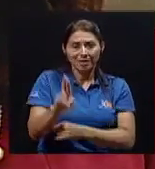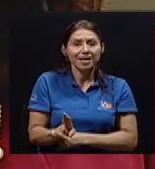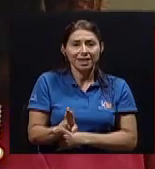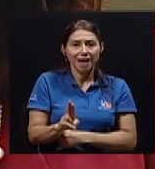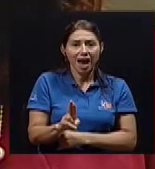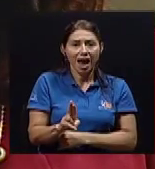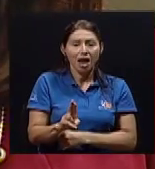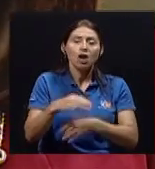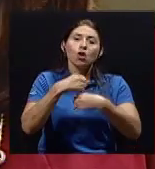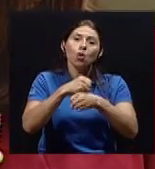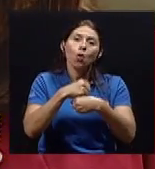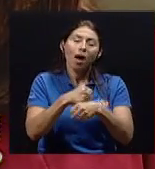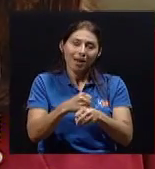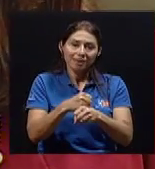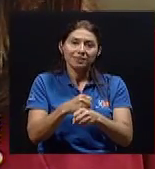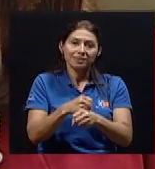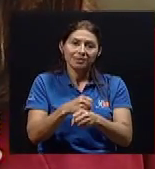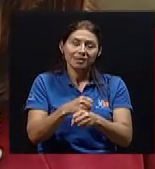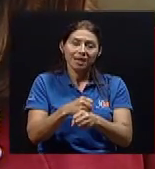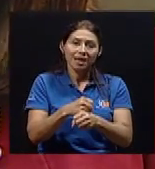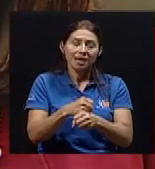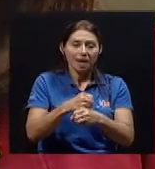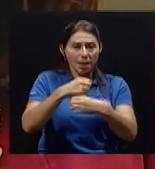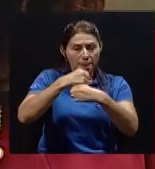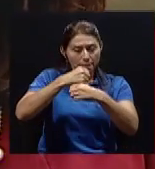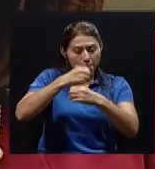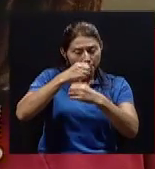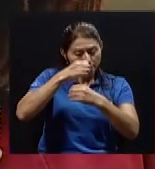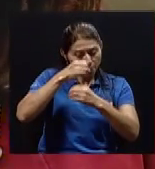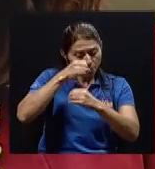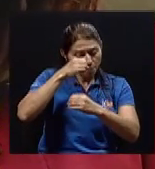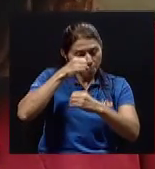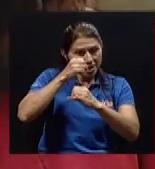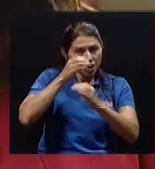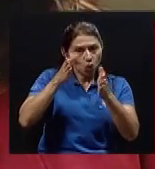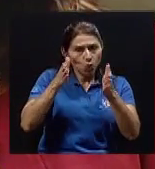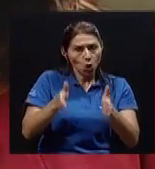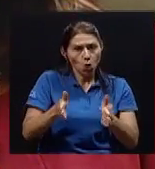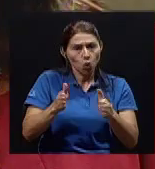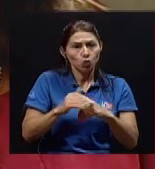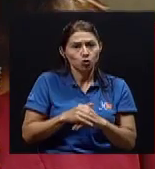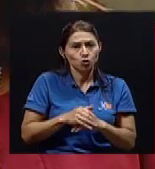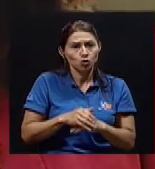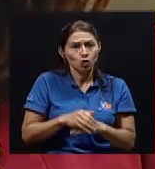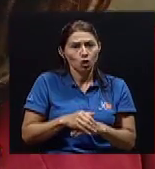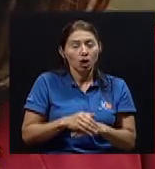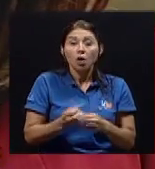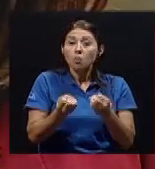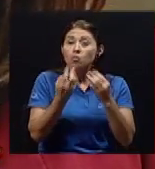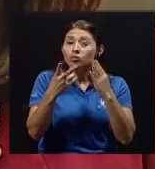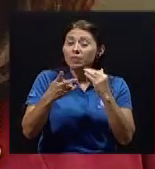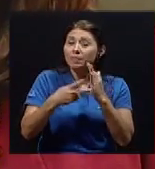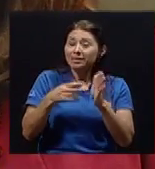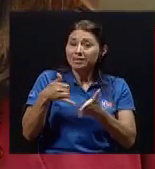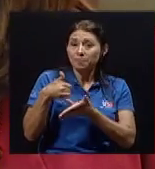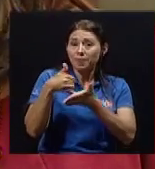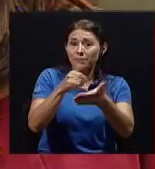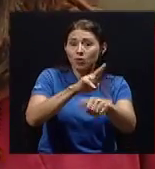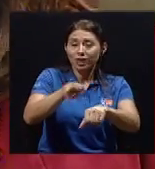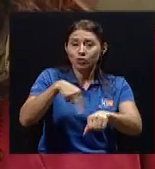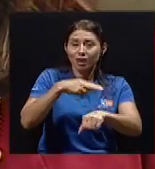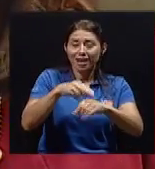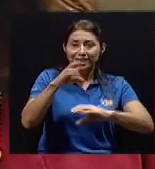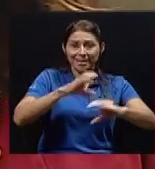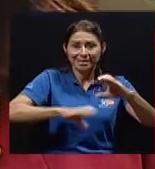Rica, es llevado a cabo por microbiólogos. De ahí que en muchas ocasiones los premios nacionales